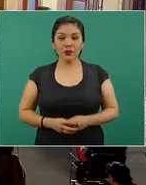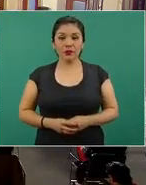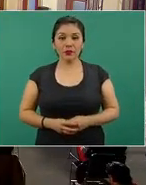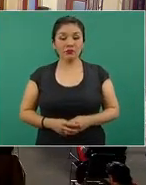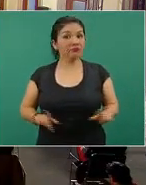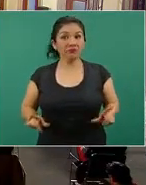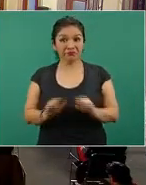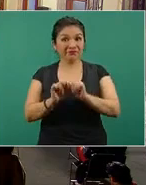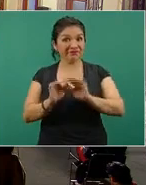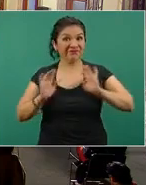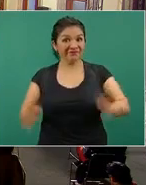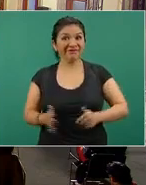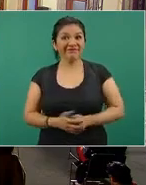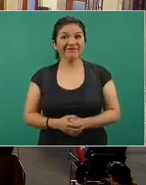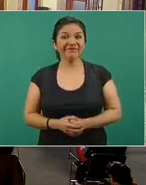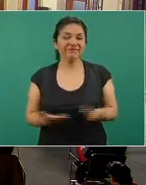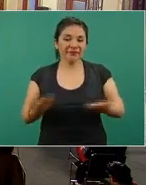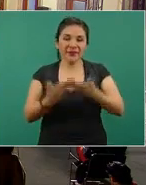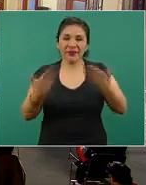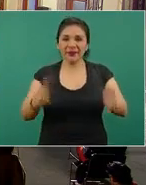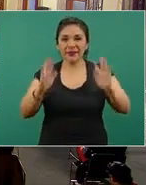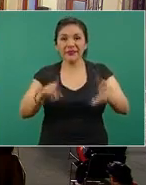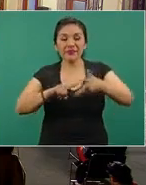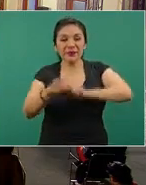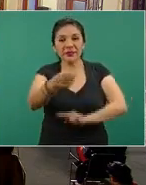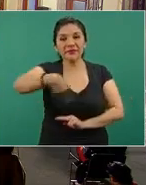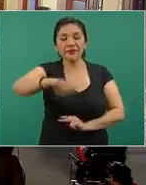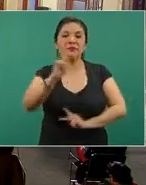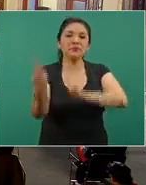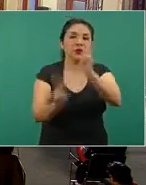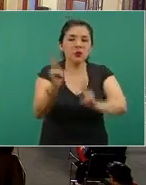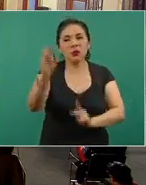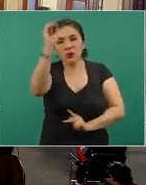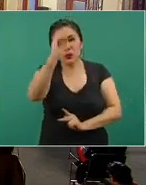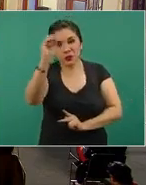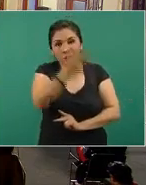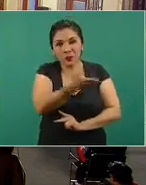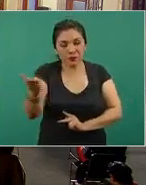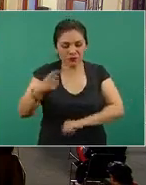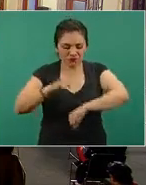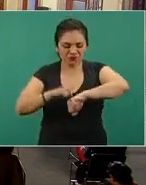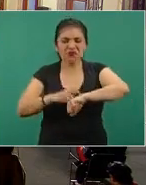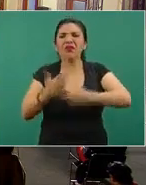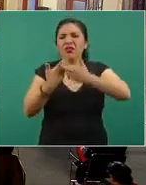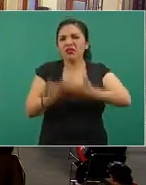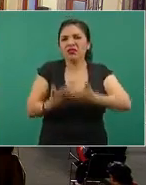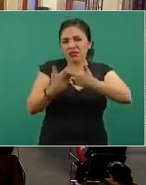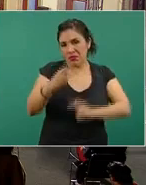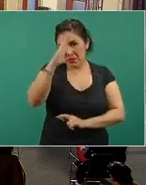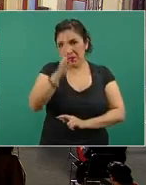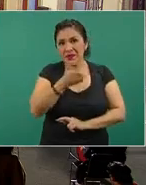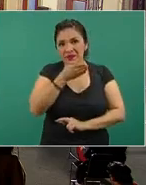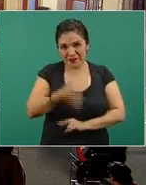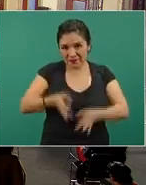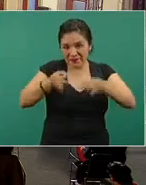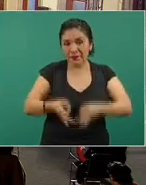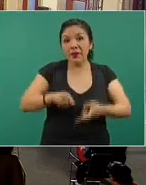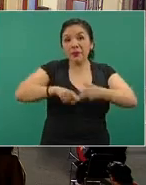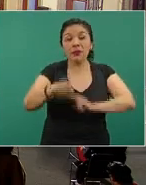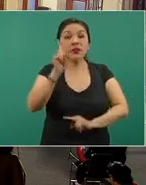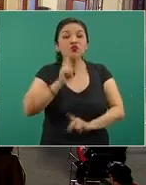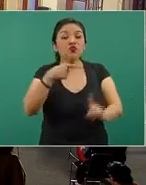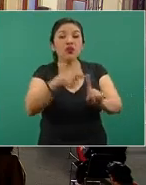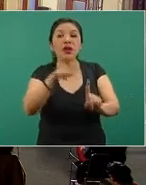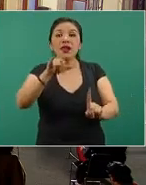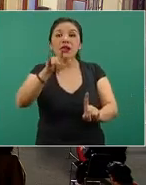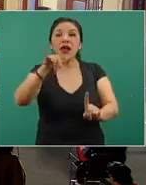¿Ya? Perfecto. Vamos a abrir a preguntas y comentarios. Nos queda media hora exactamente. Vamos a empezar con Liliana Noble, que